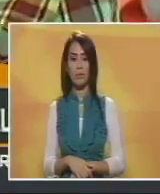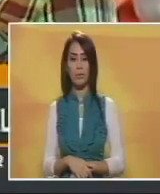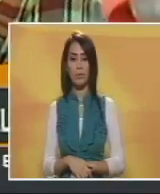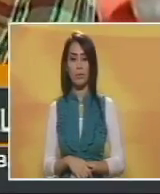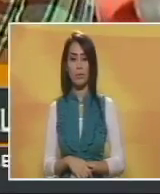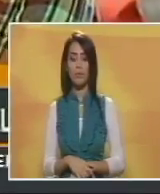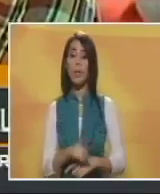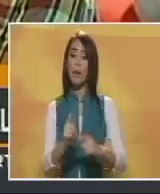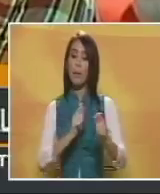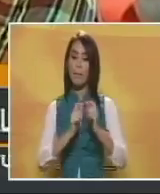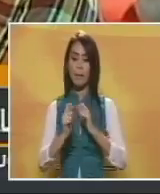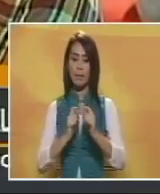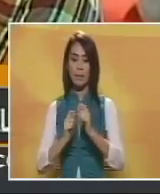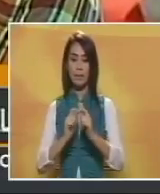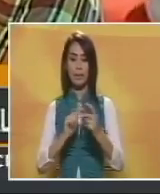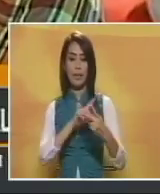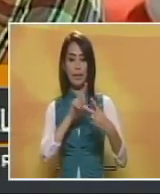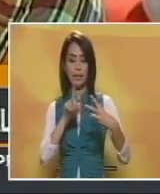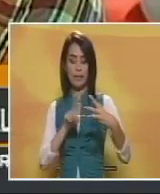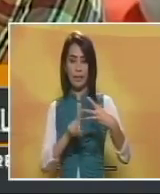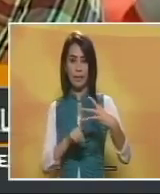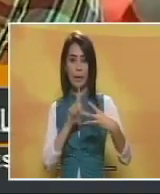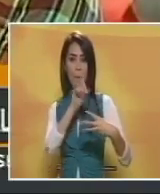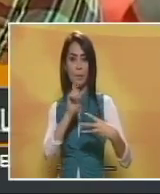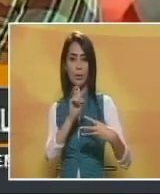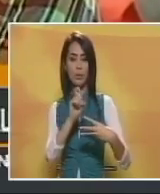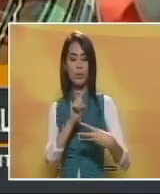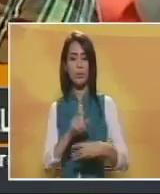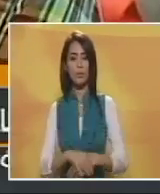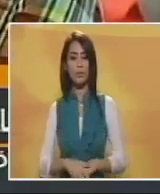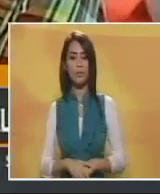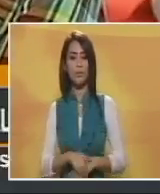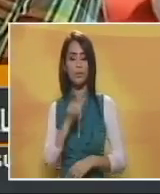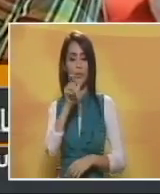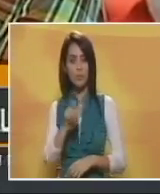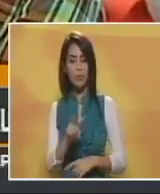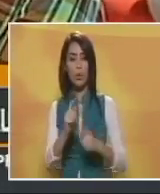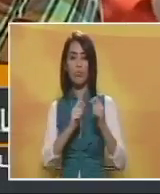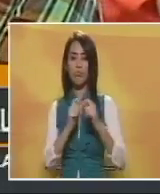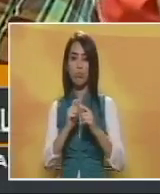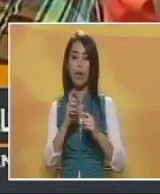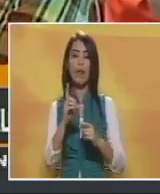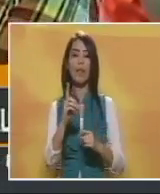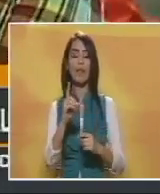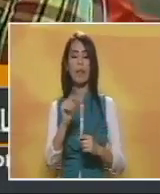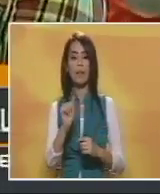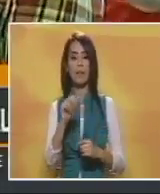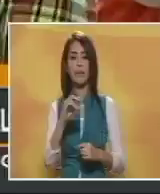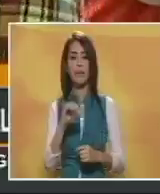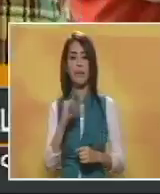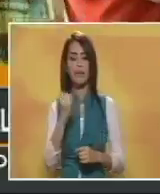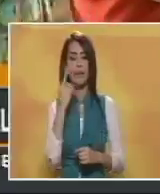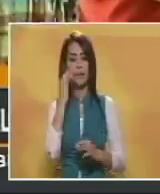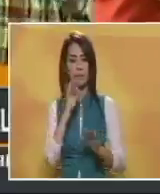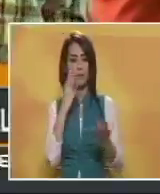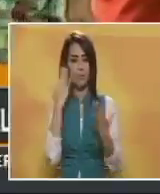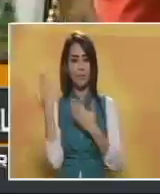Continuando con la rueda de prensa, la tercera pregunta la realizará la colega Daniela Mesa del medio de comunicación